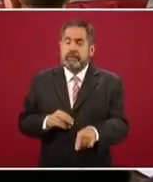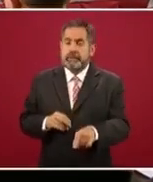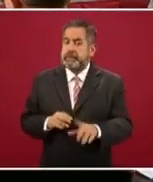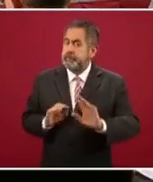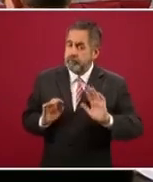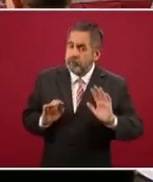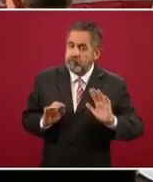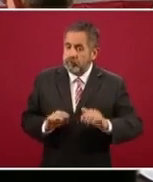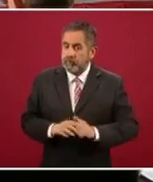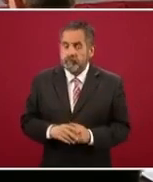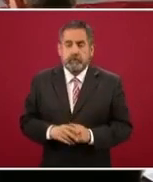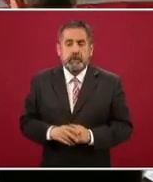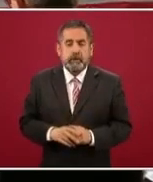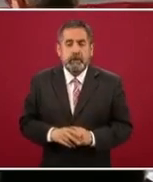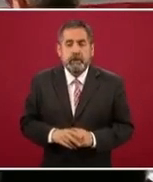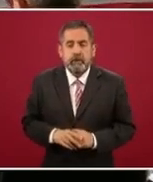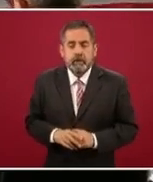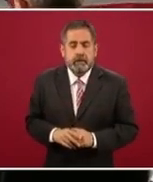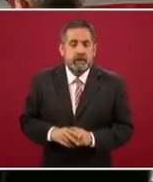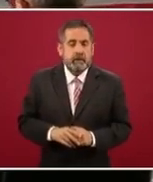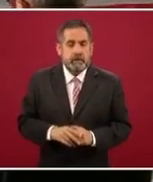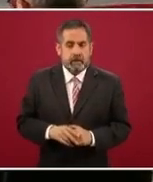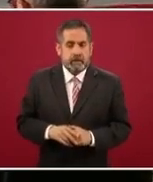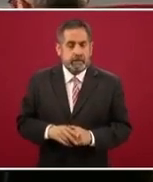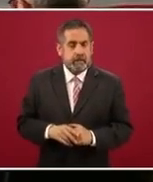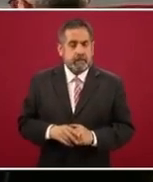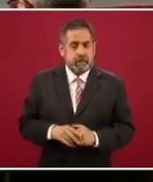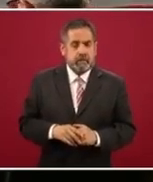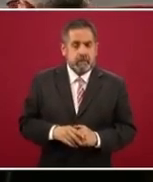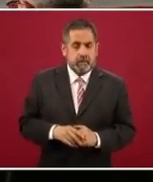asumirla y tiene que